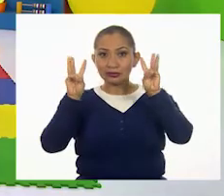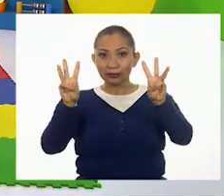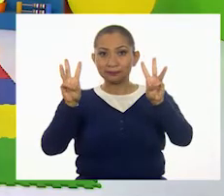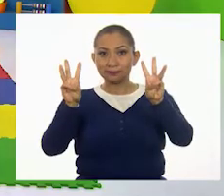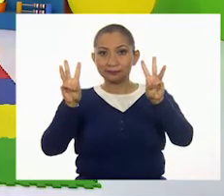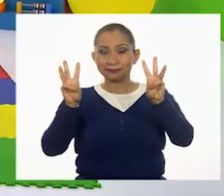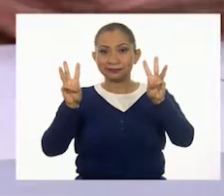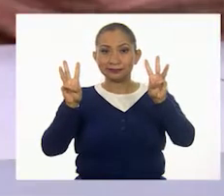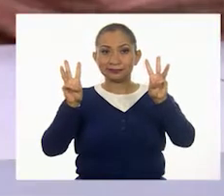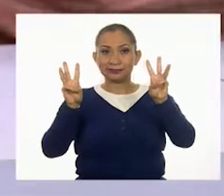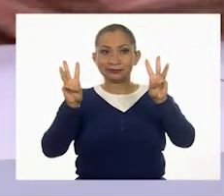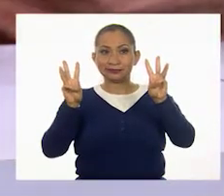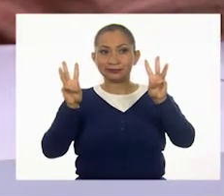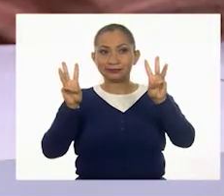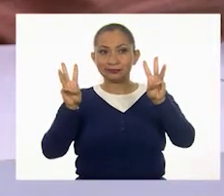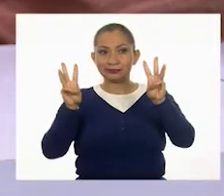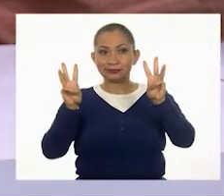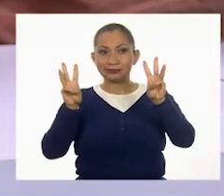Tres.